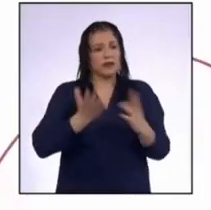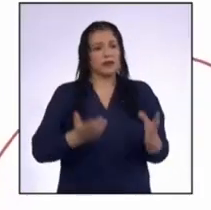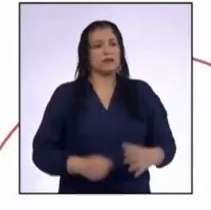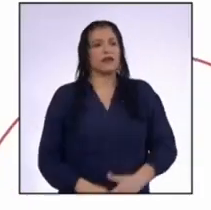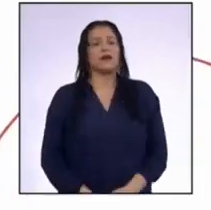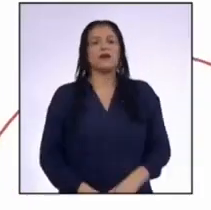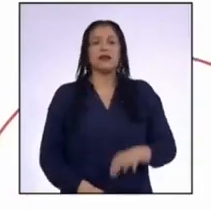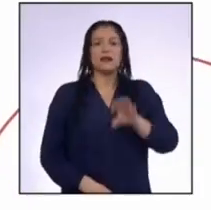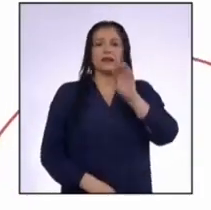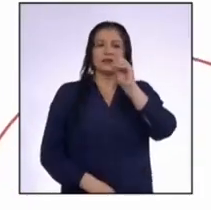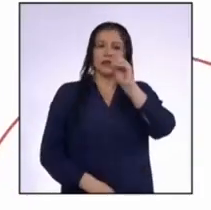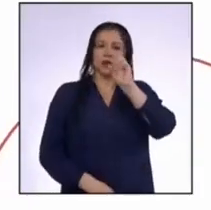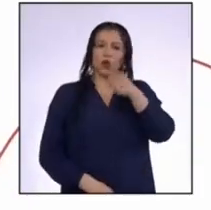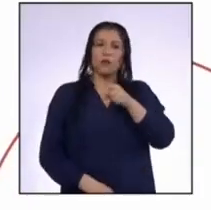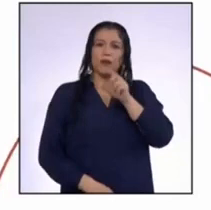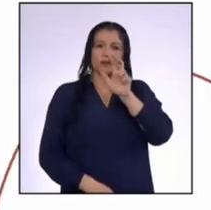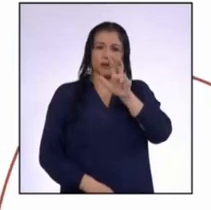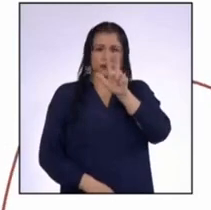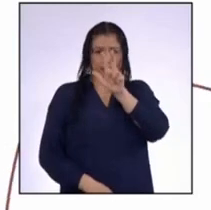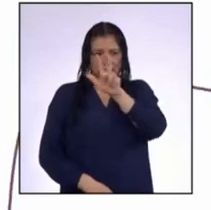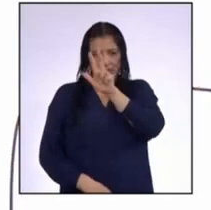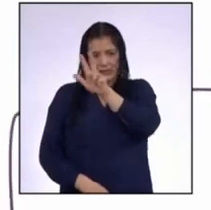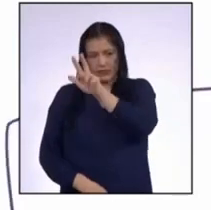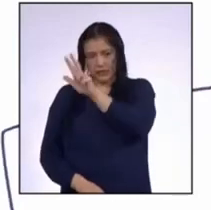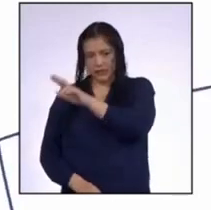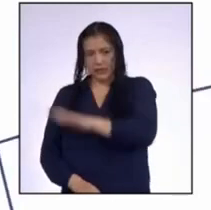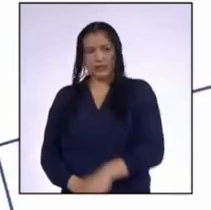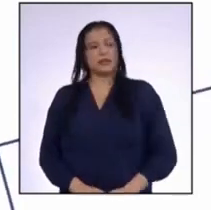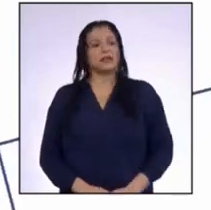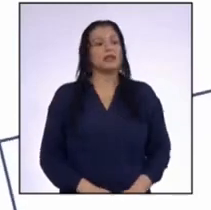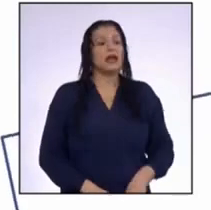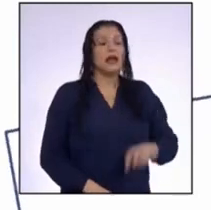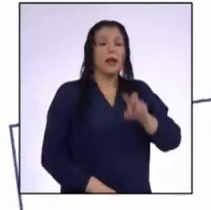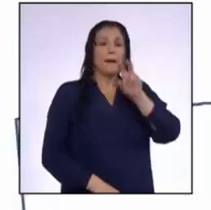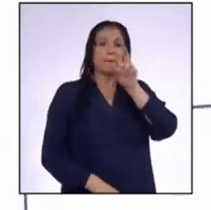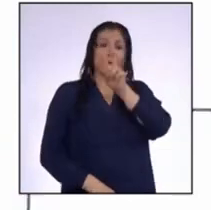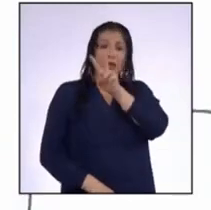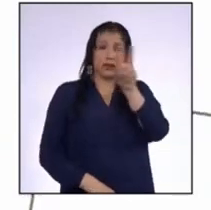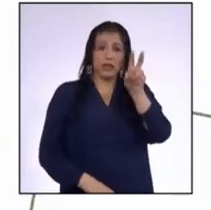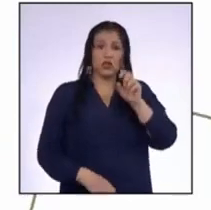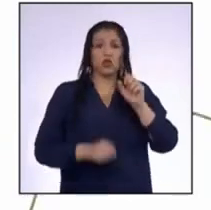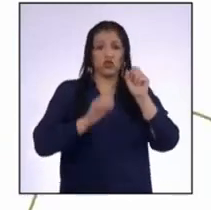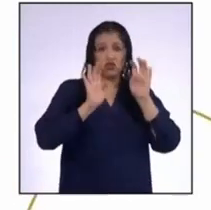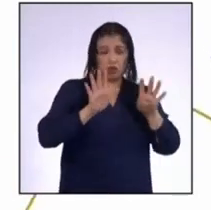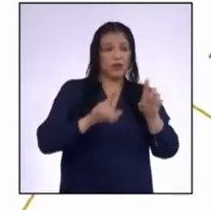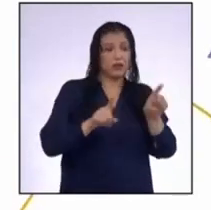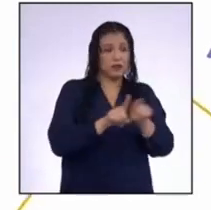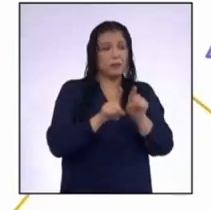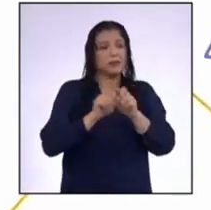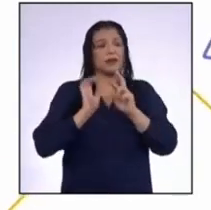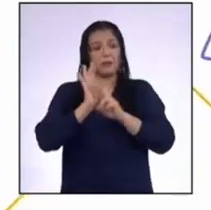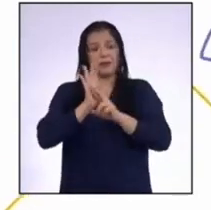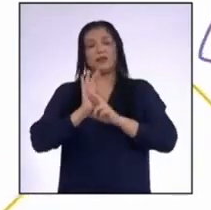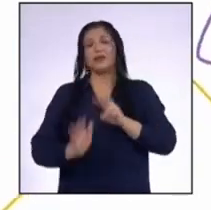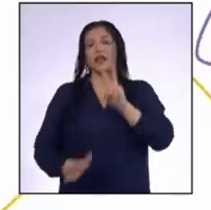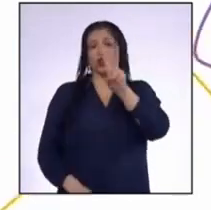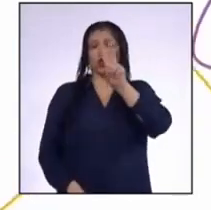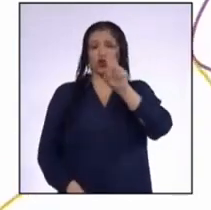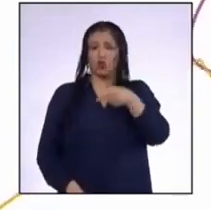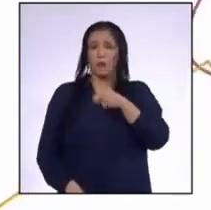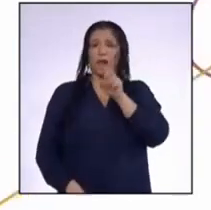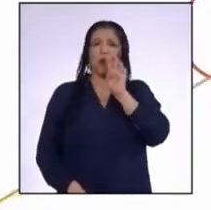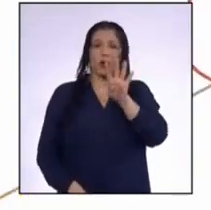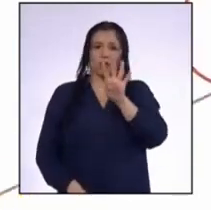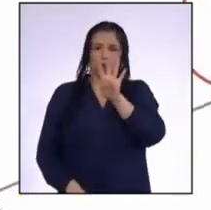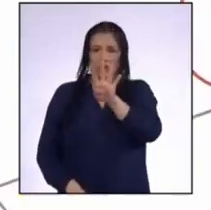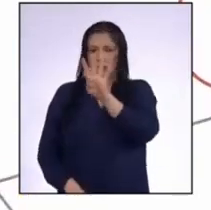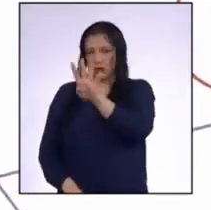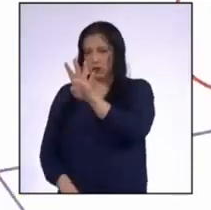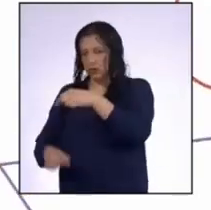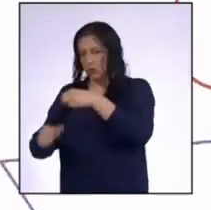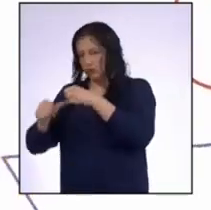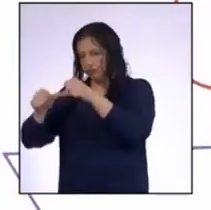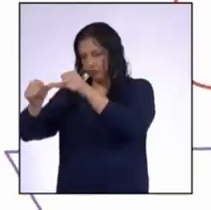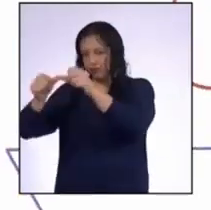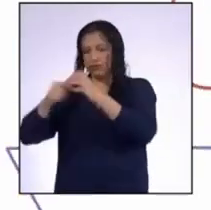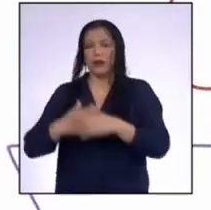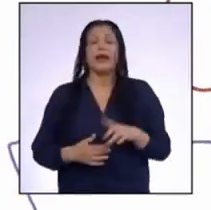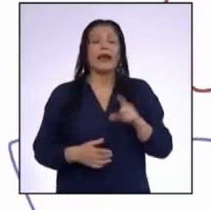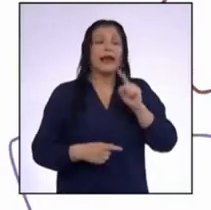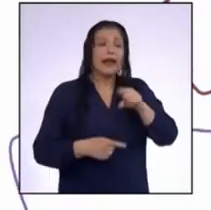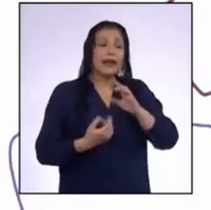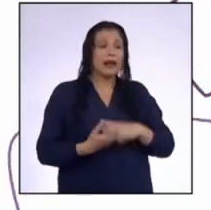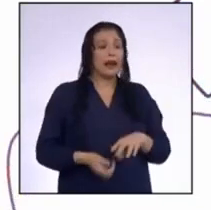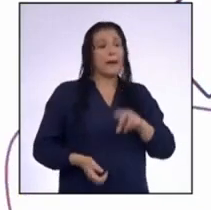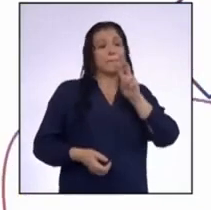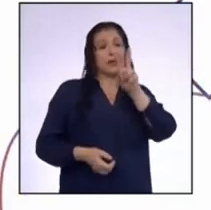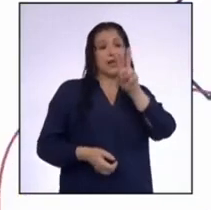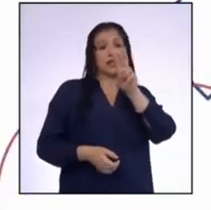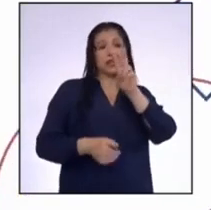expresión decimal periódico puro. La fracción 22 novenos también se representa mediante una expresión decimal periódico puro. Y la